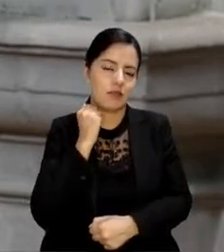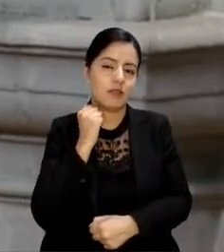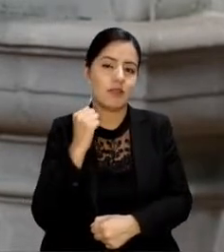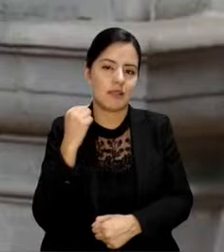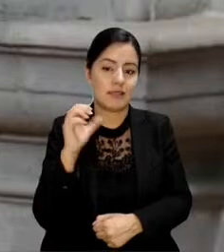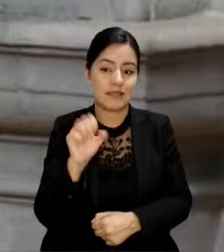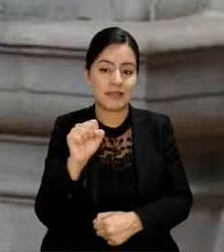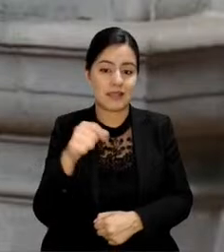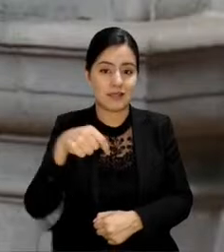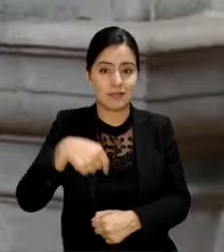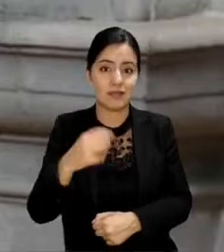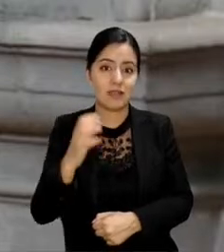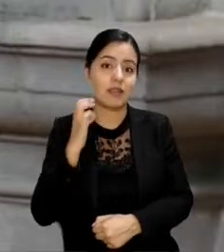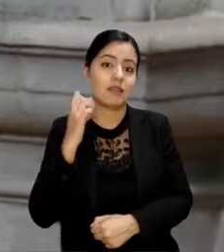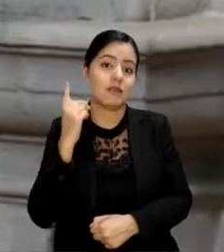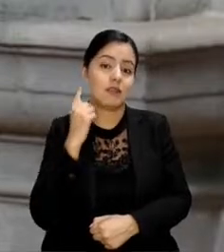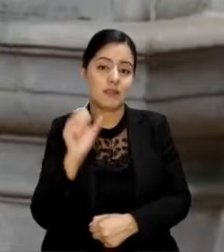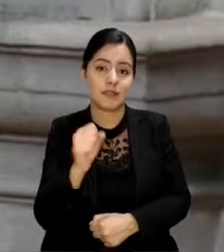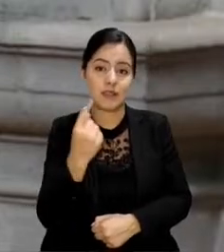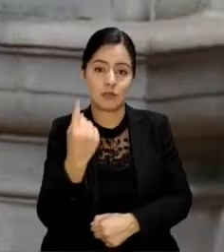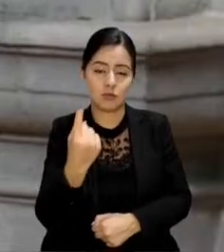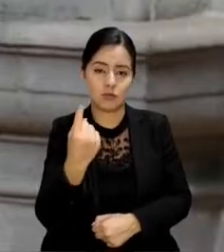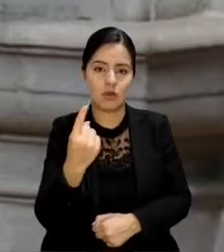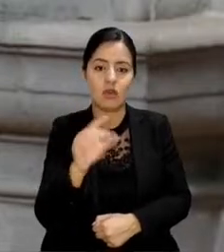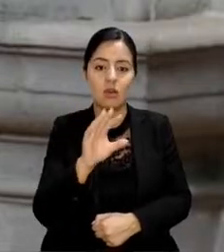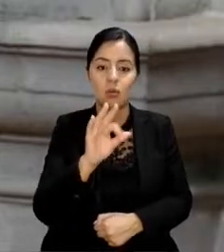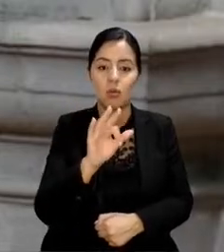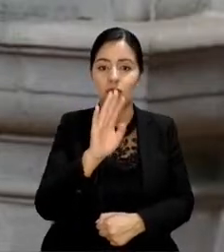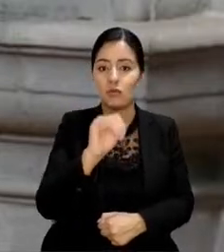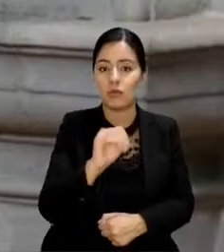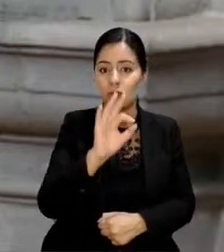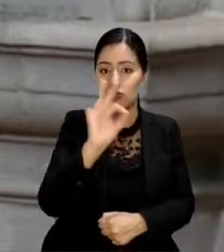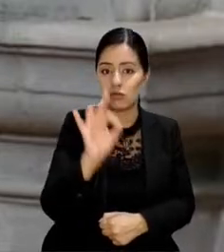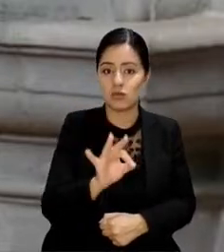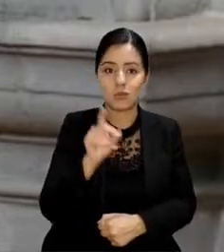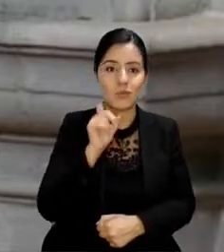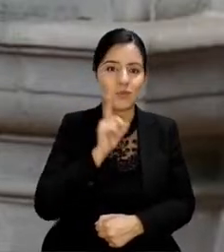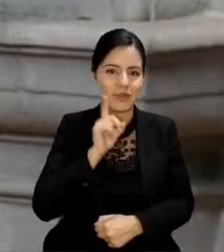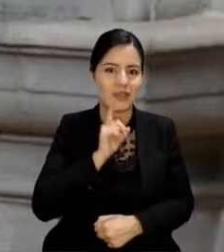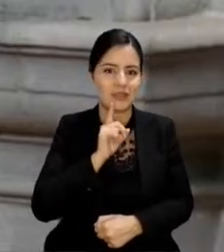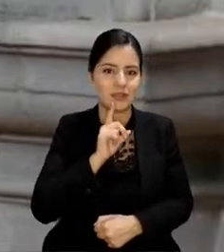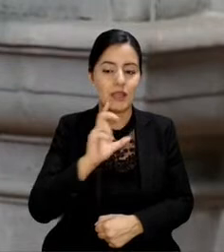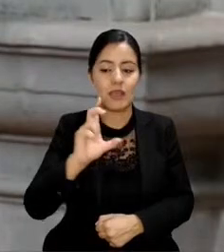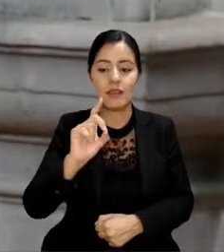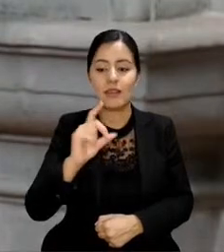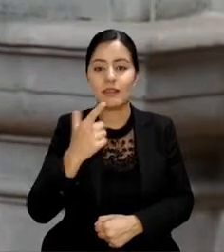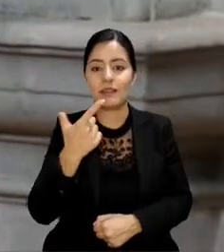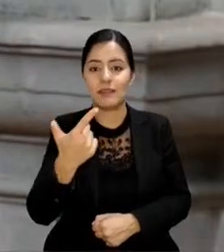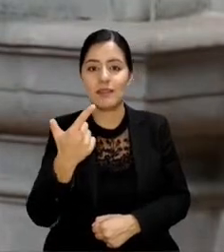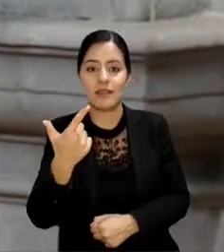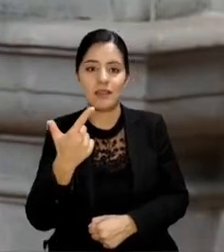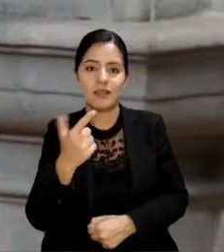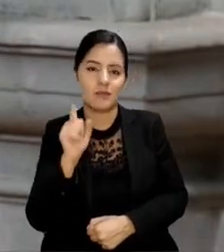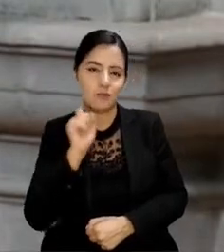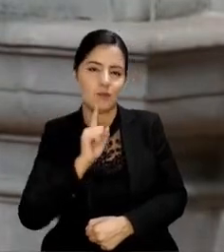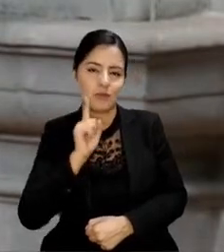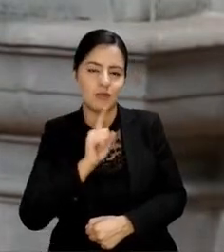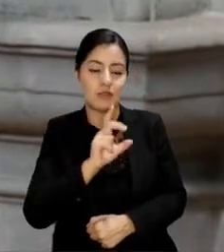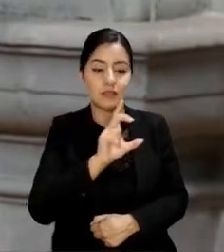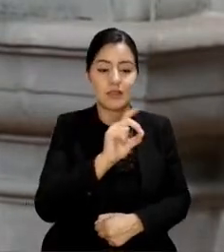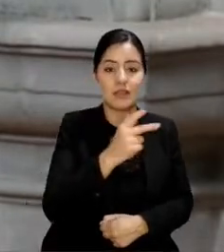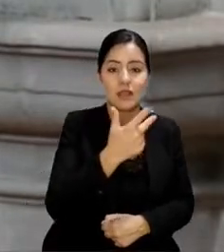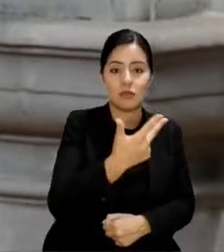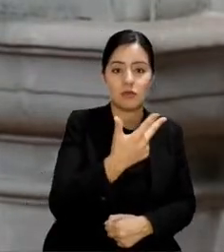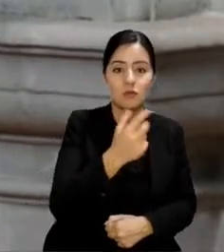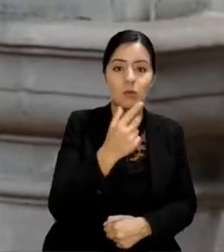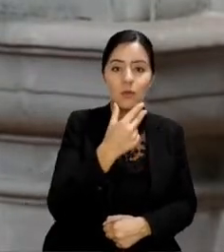sexagésima primera alcanzaron el 49% de la representación de mujeres, estando integradas por 37 diputadas y 38